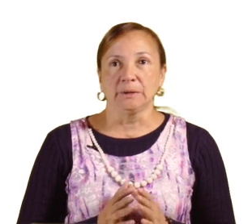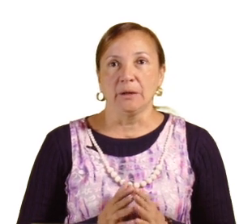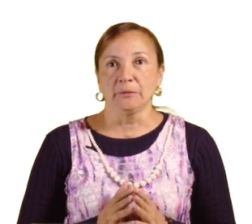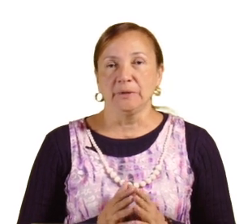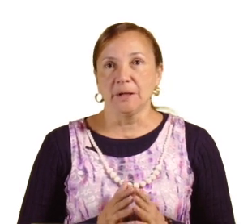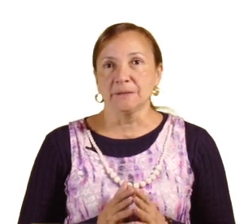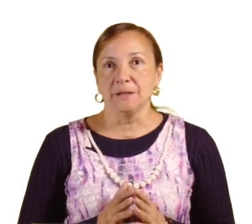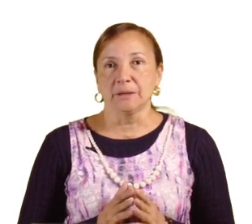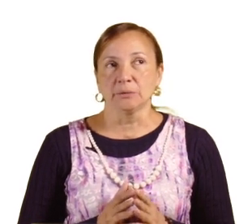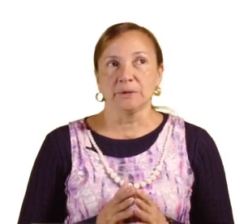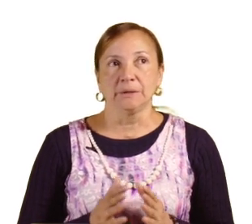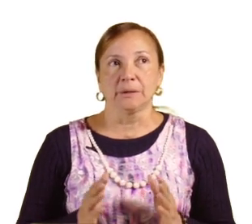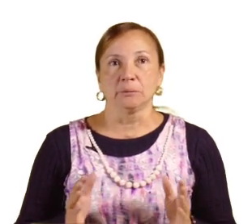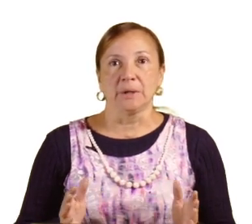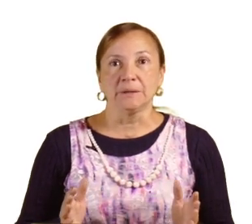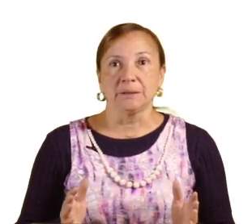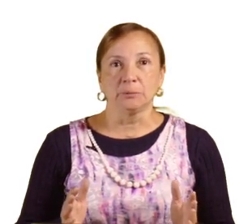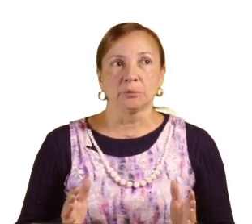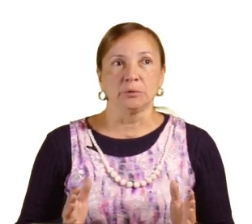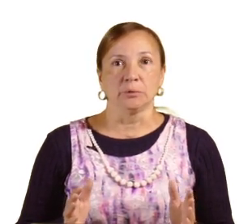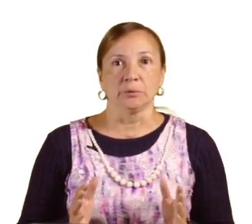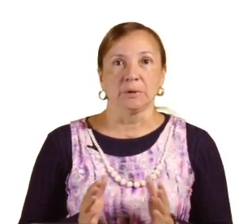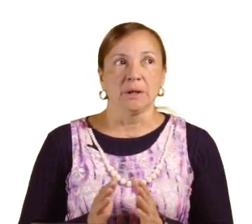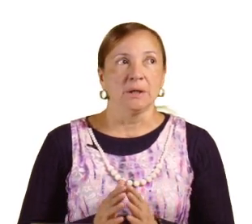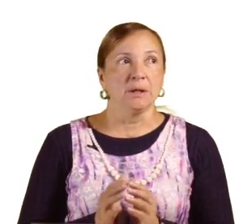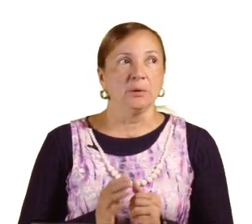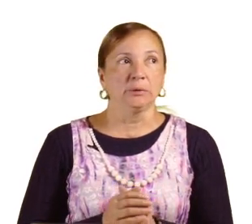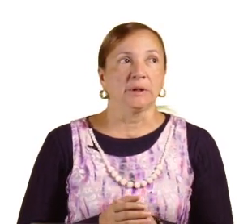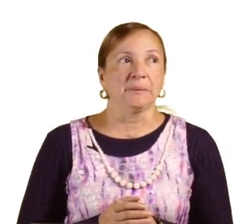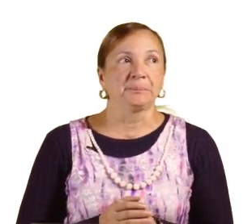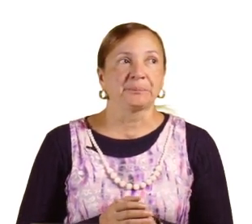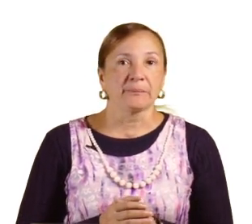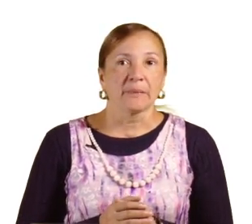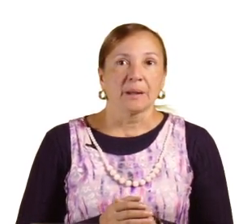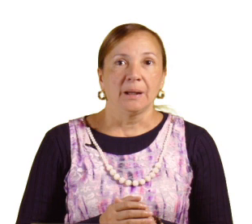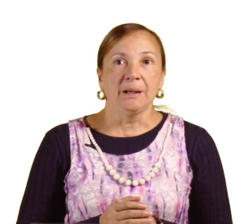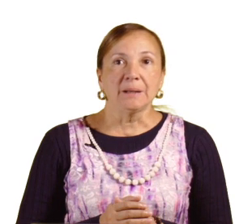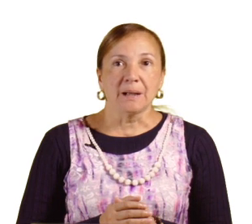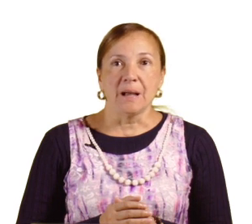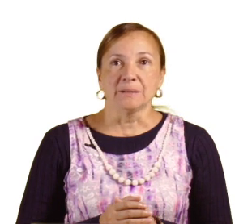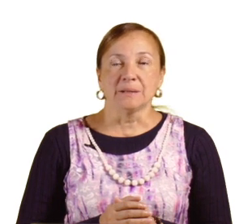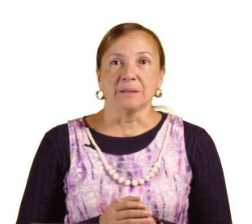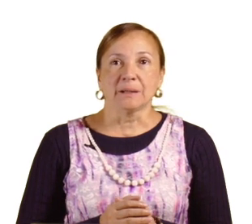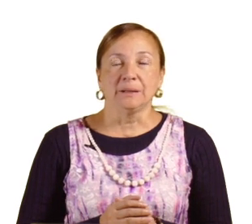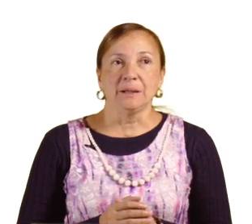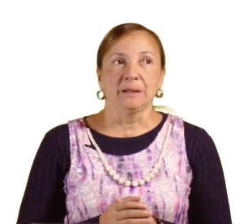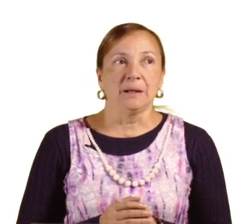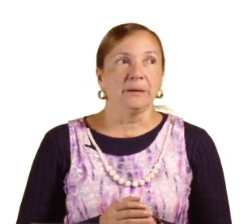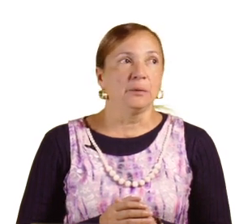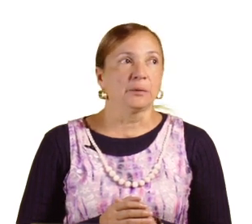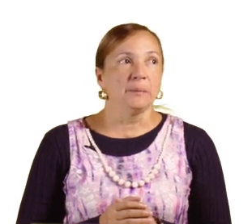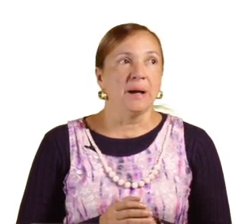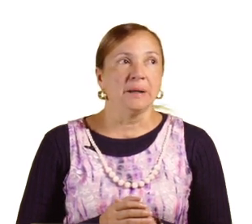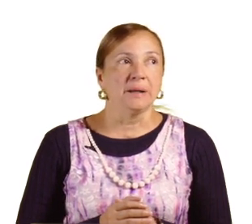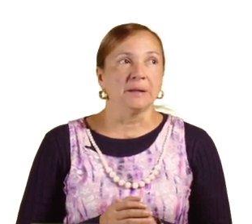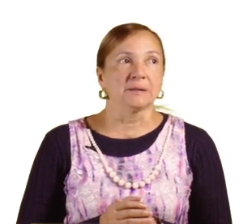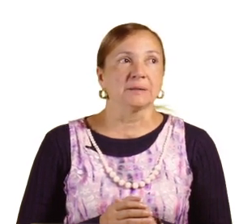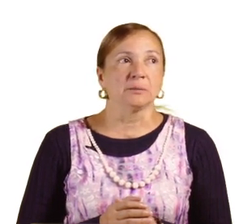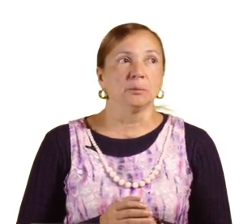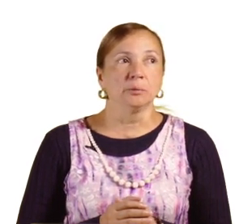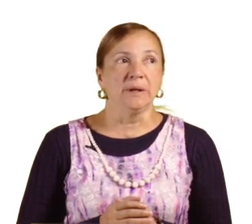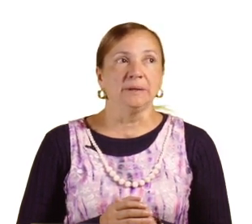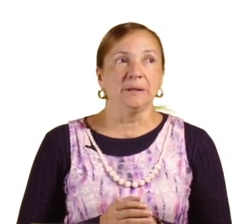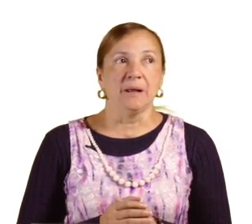estos estados financieros entre una institución y otra. El alcance que tiene la norma